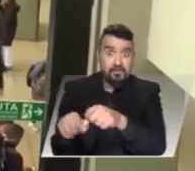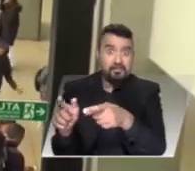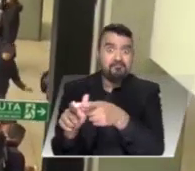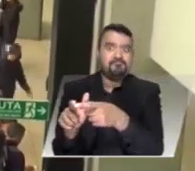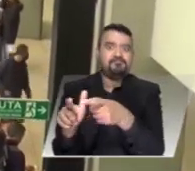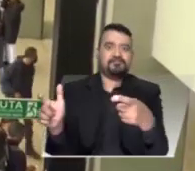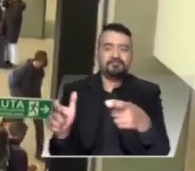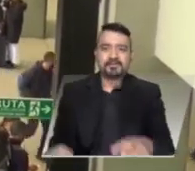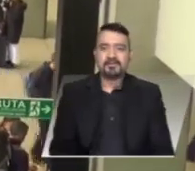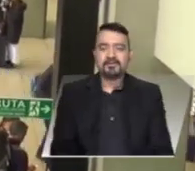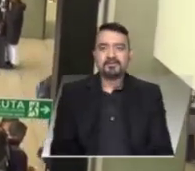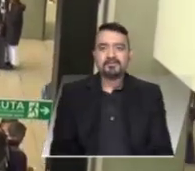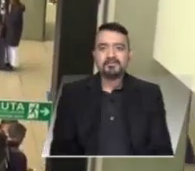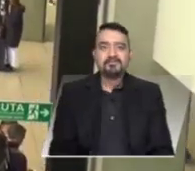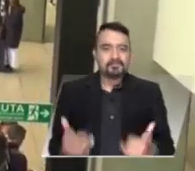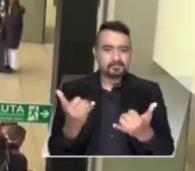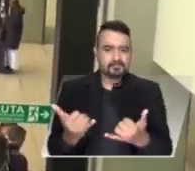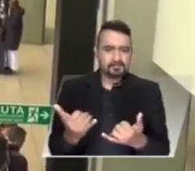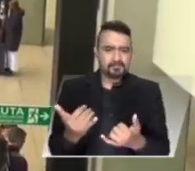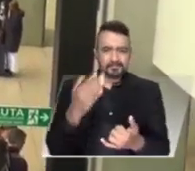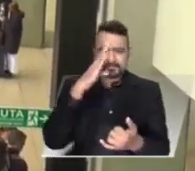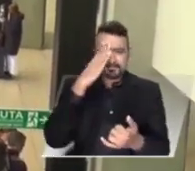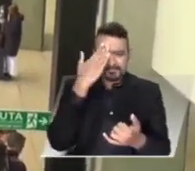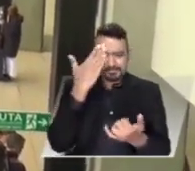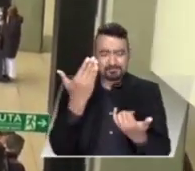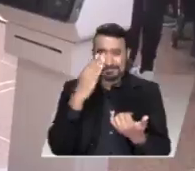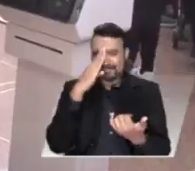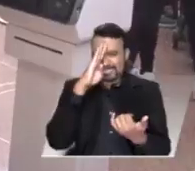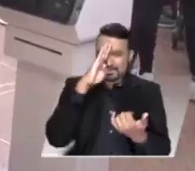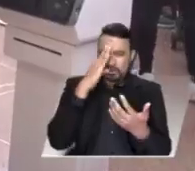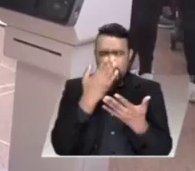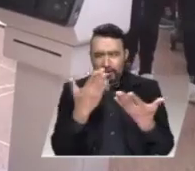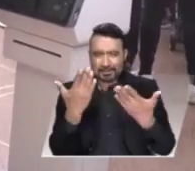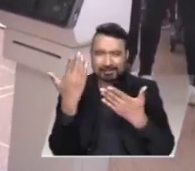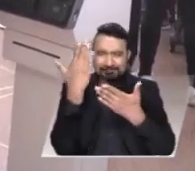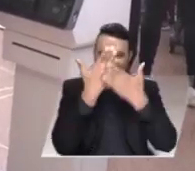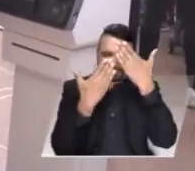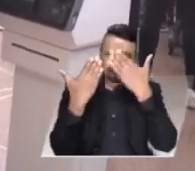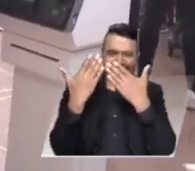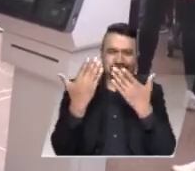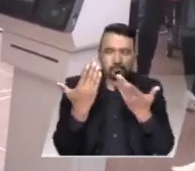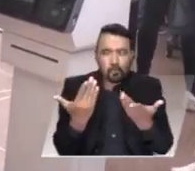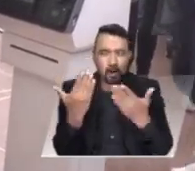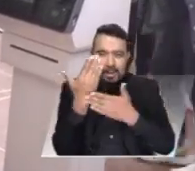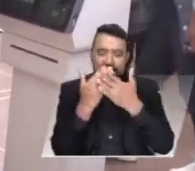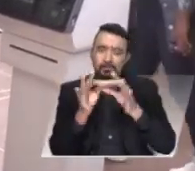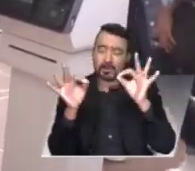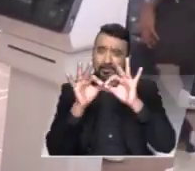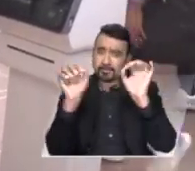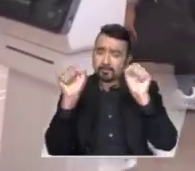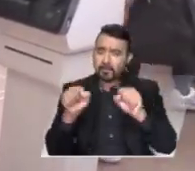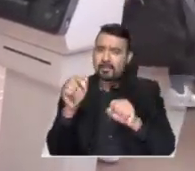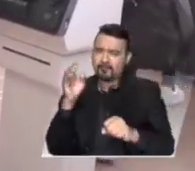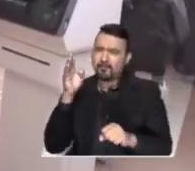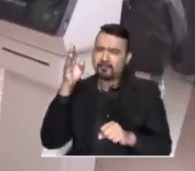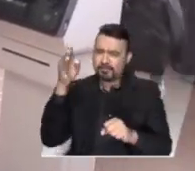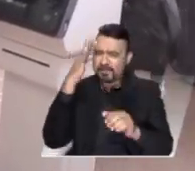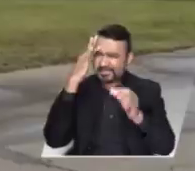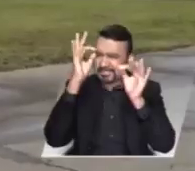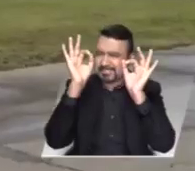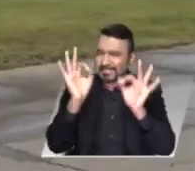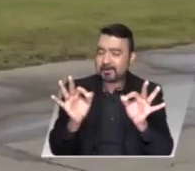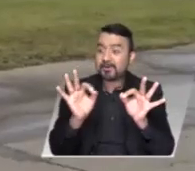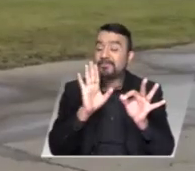el presente de la aviación regional se vea algo congestionado, el futuro parece estar asegurado, puesto que los gobiernos